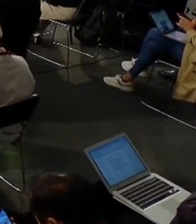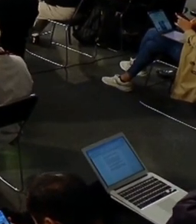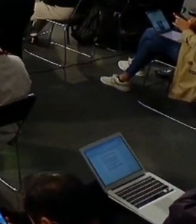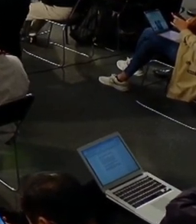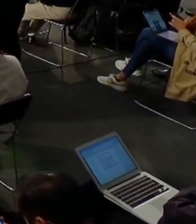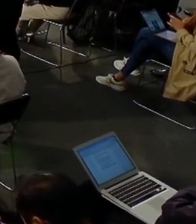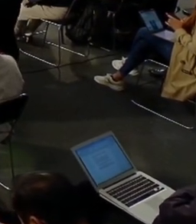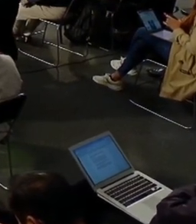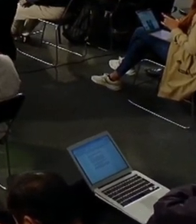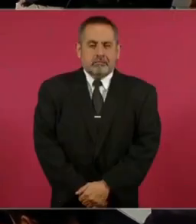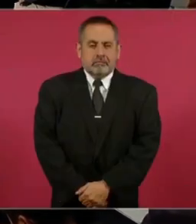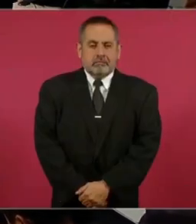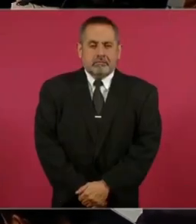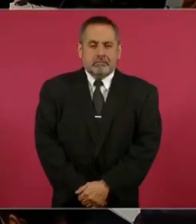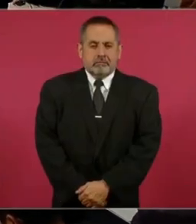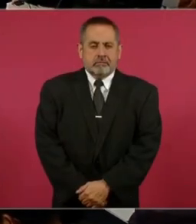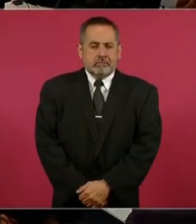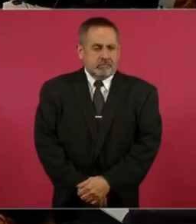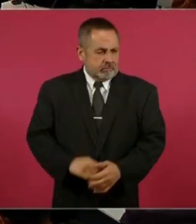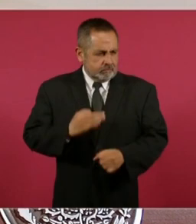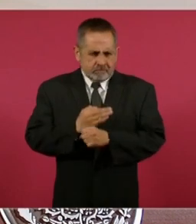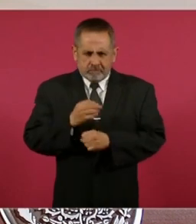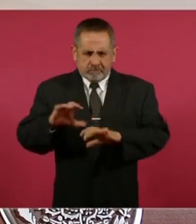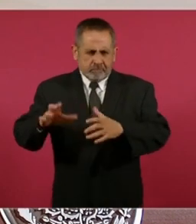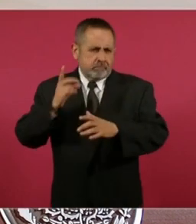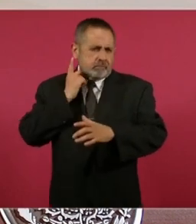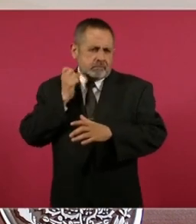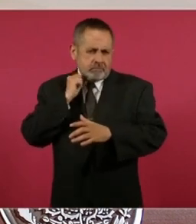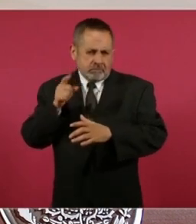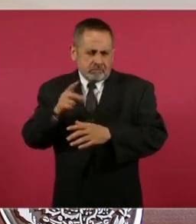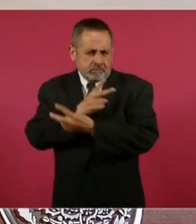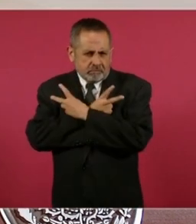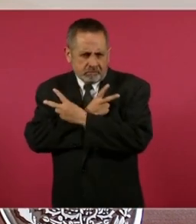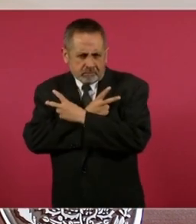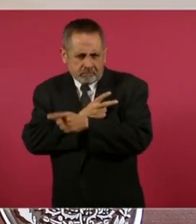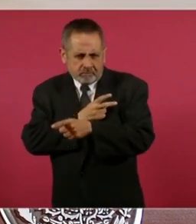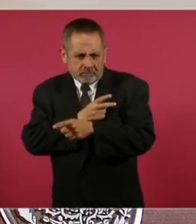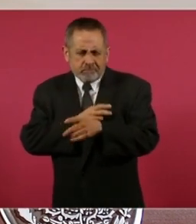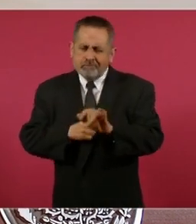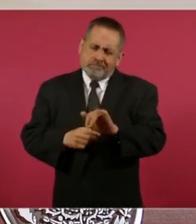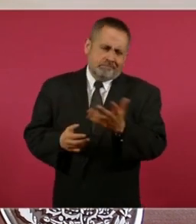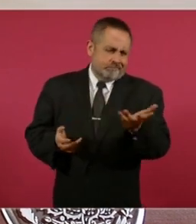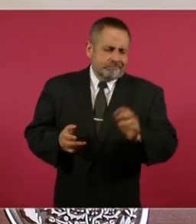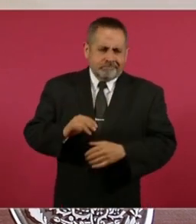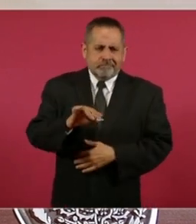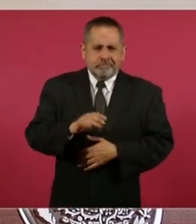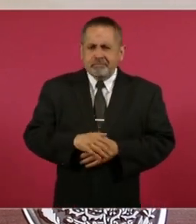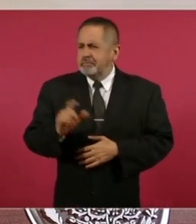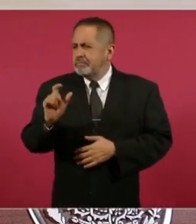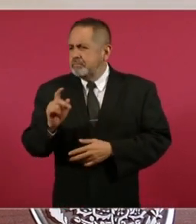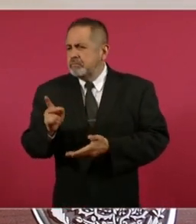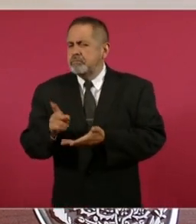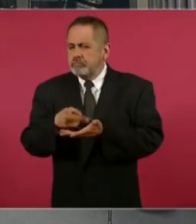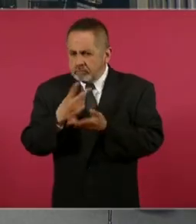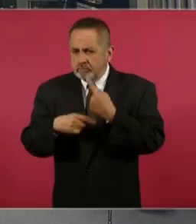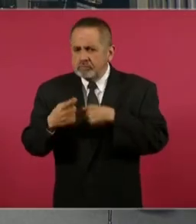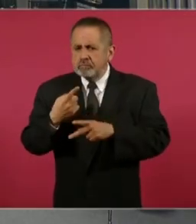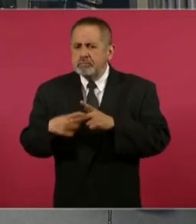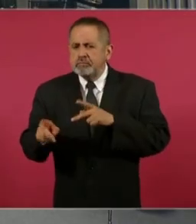no están de vacaciones sí s cuándo